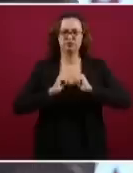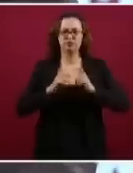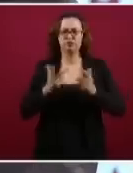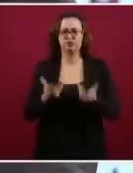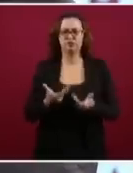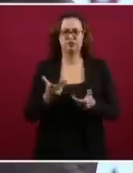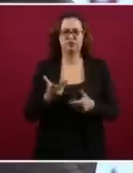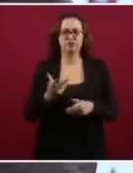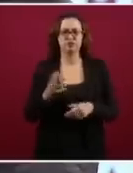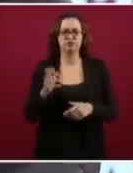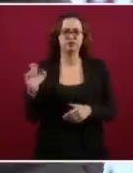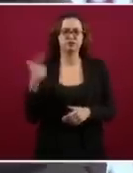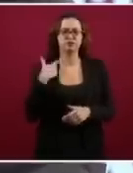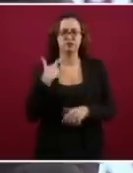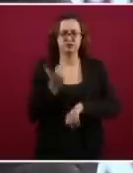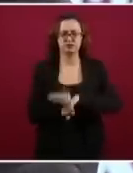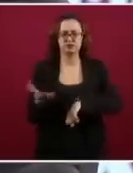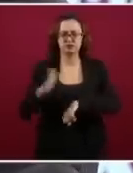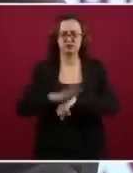administración pasada